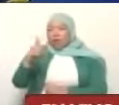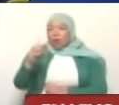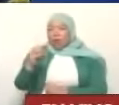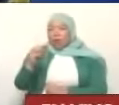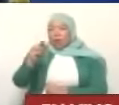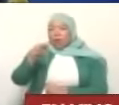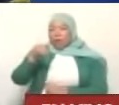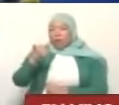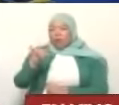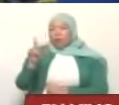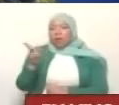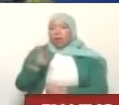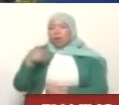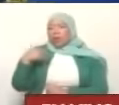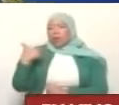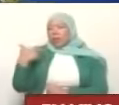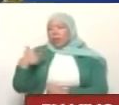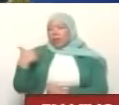¿Cuál es más elegante?